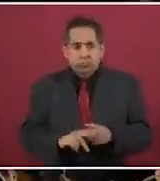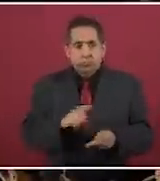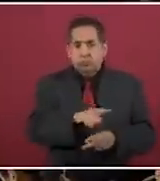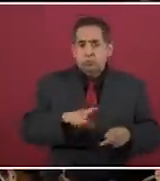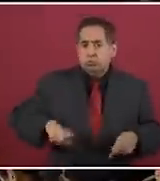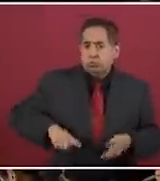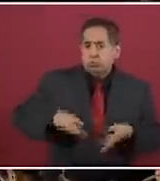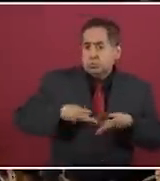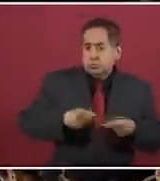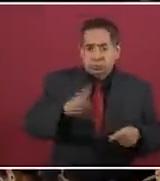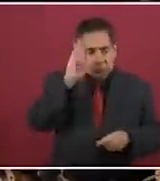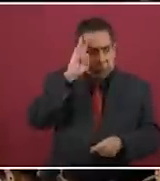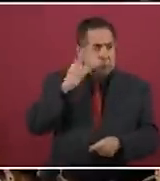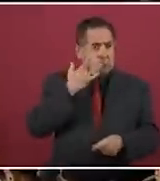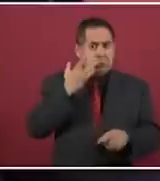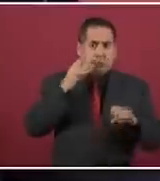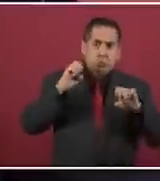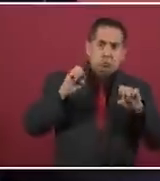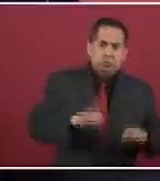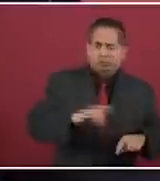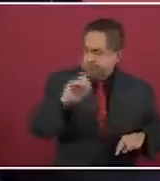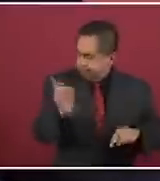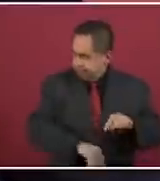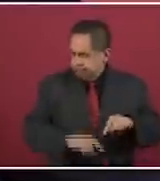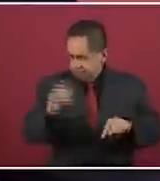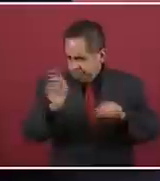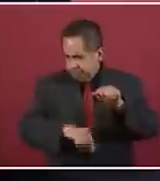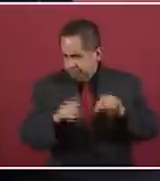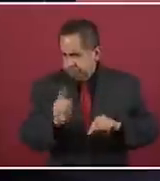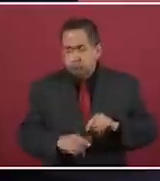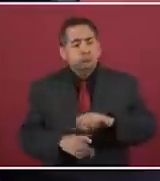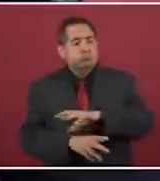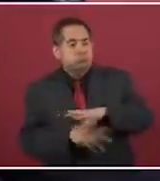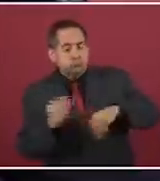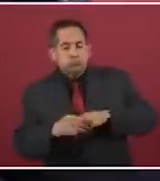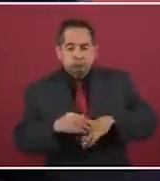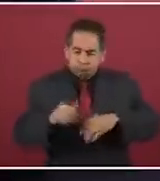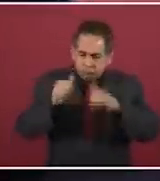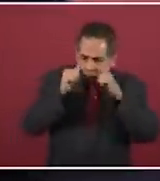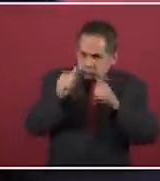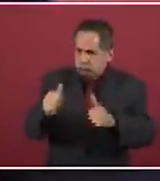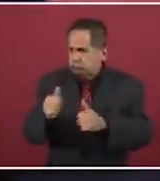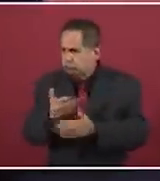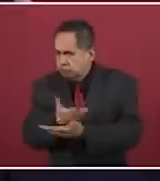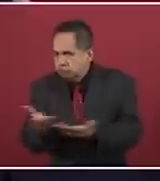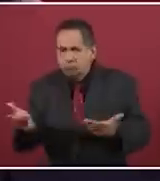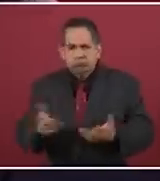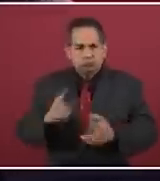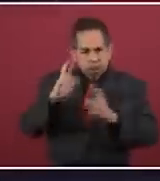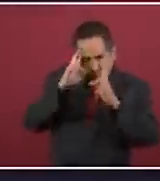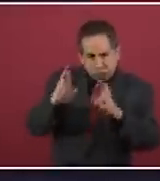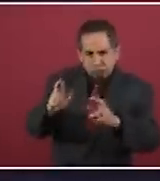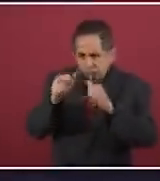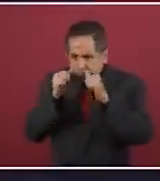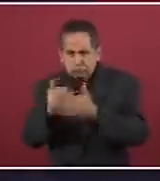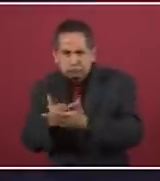gobierno, que íbamos a atender a todos, íbamos a escuchar a todos, íbamos a respetar a todos,